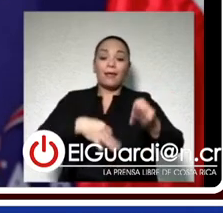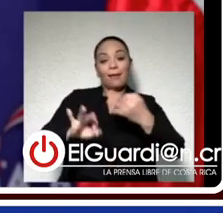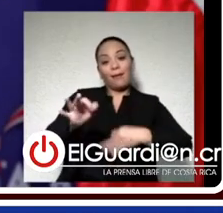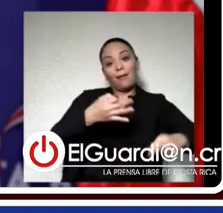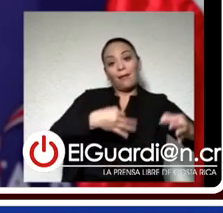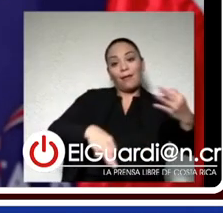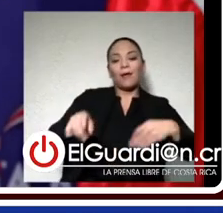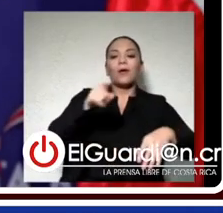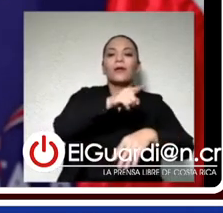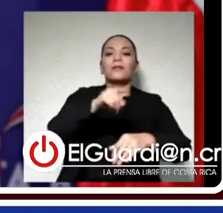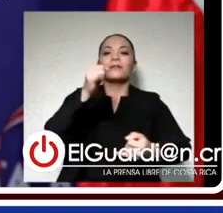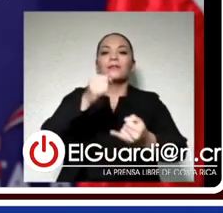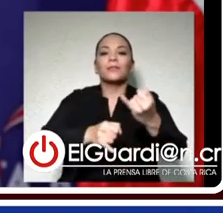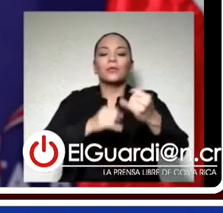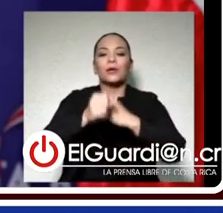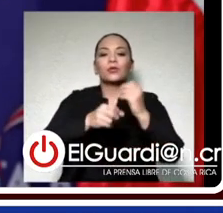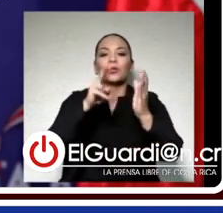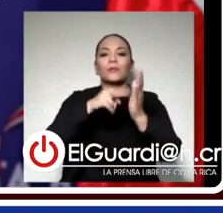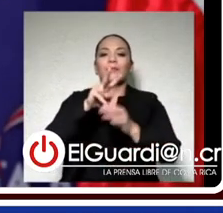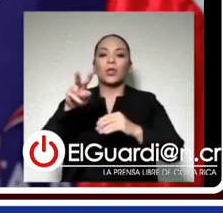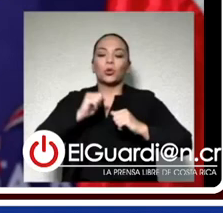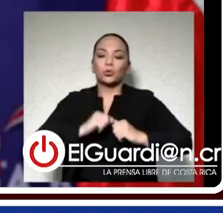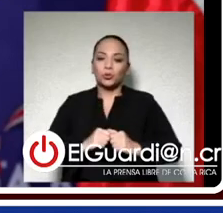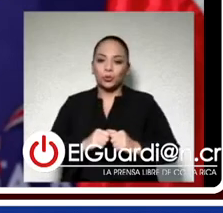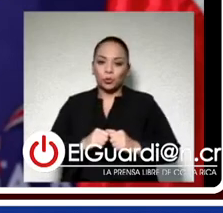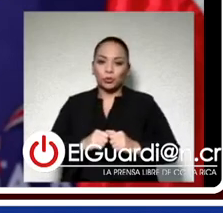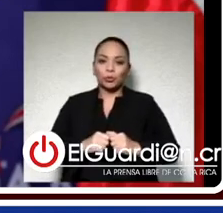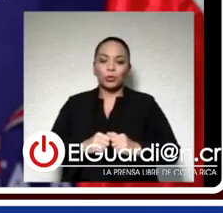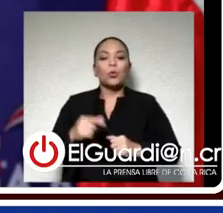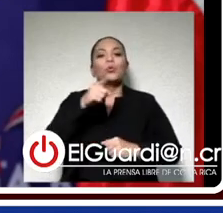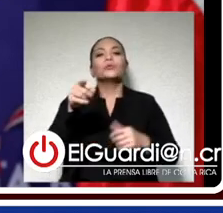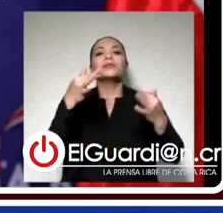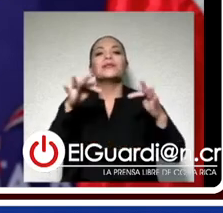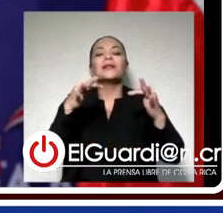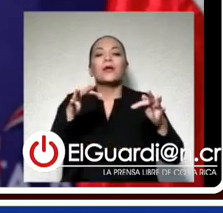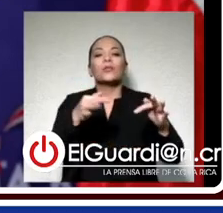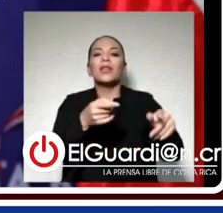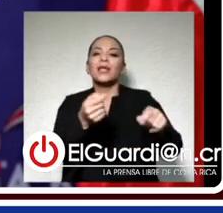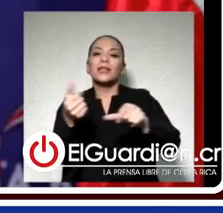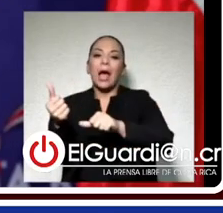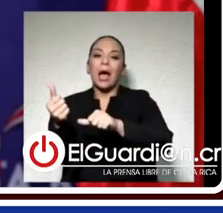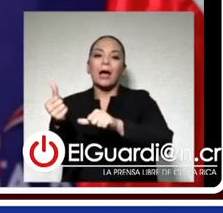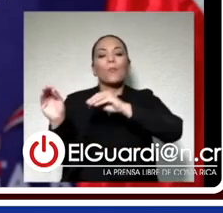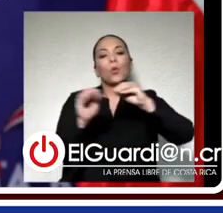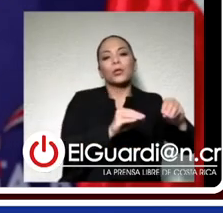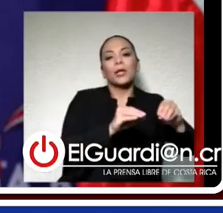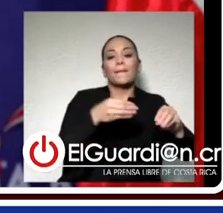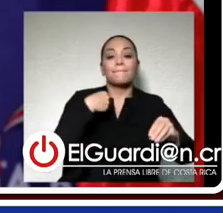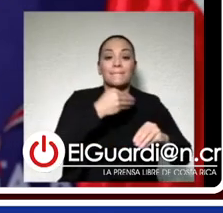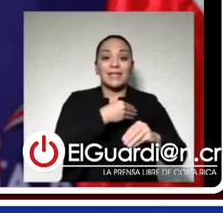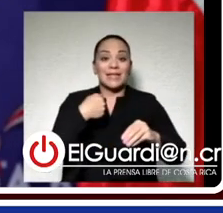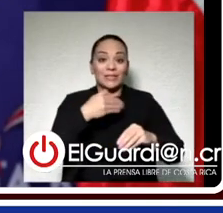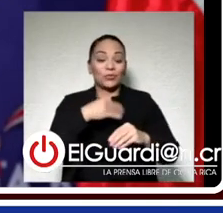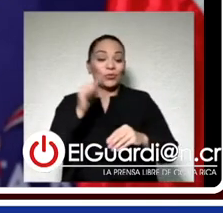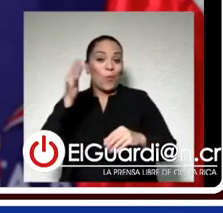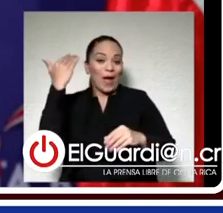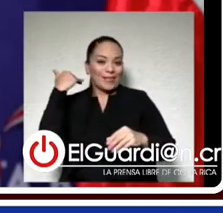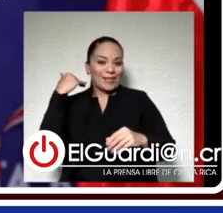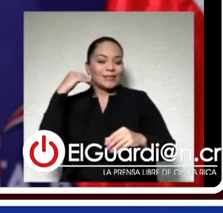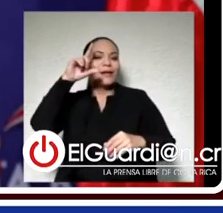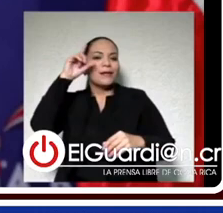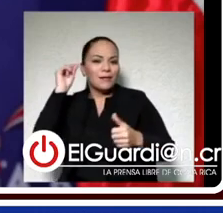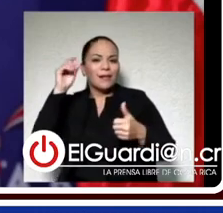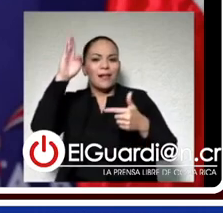en el 2022. Y ahora trataron de quitar y poner ministros como se lo hicieron a Carlos Alvarado, Luis Guillermo Solís y a